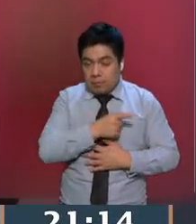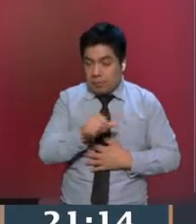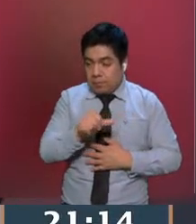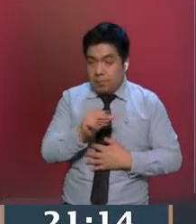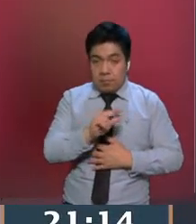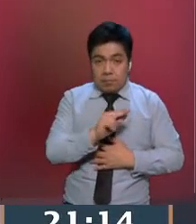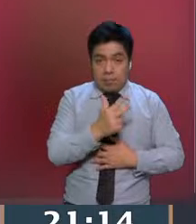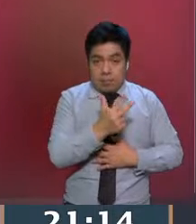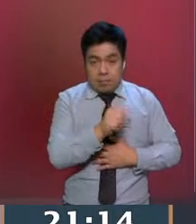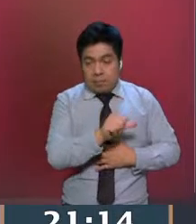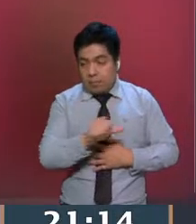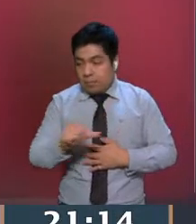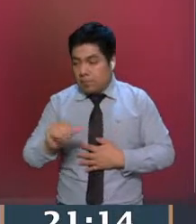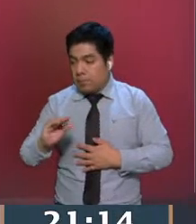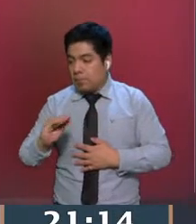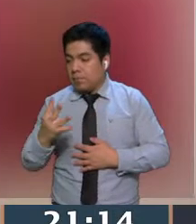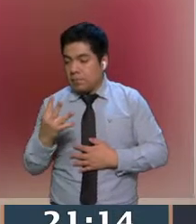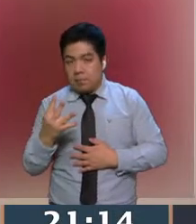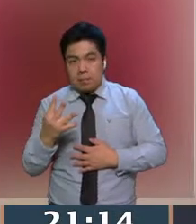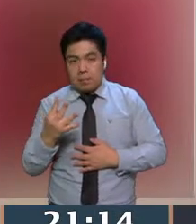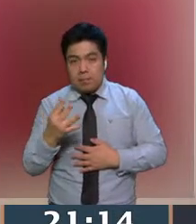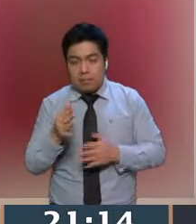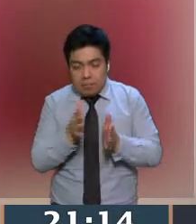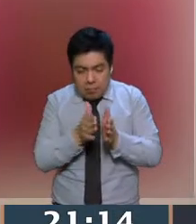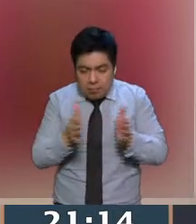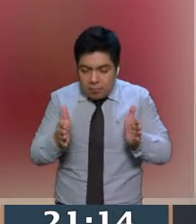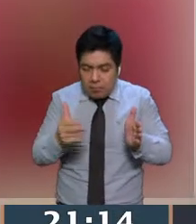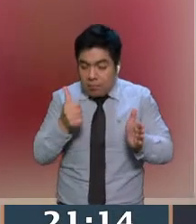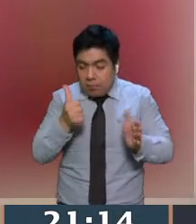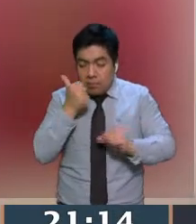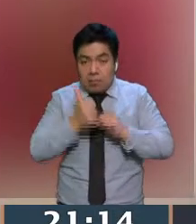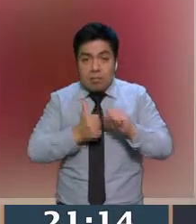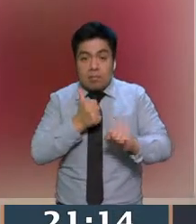88 al 94. En ese entonces,